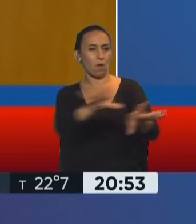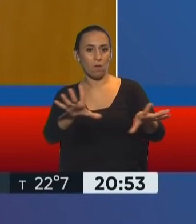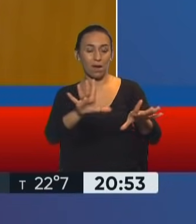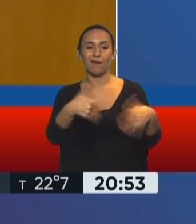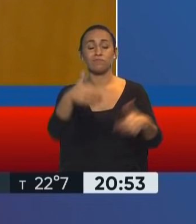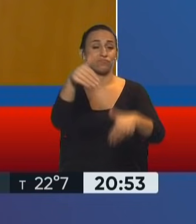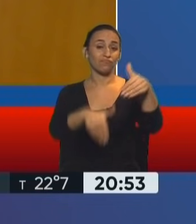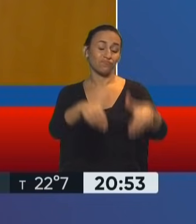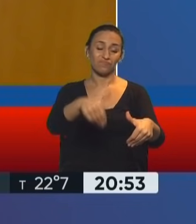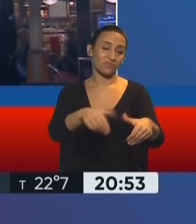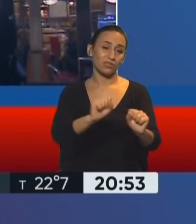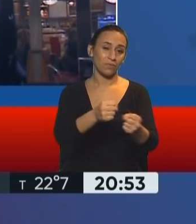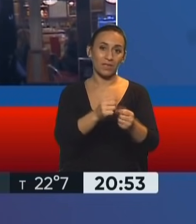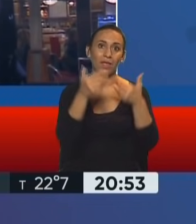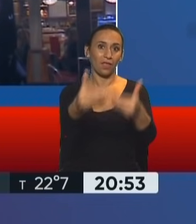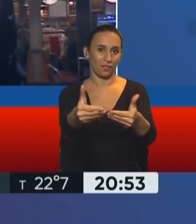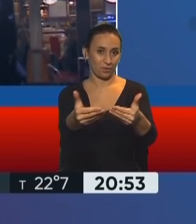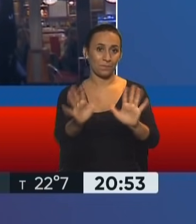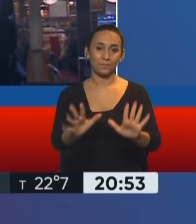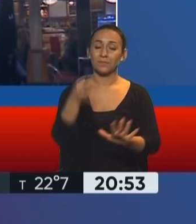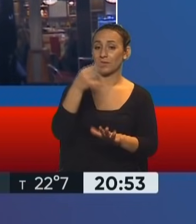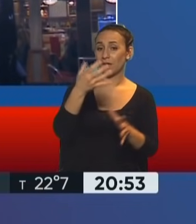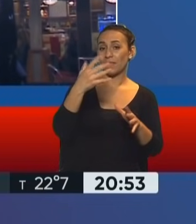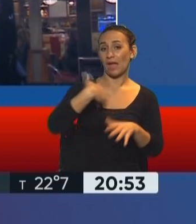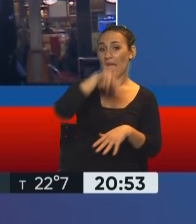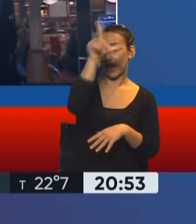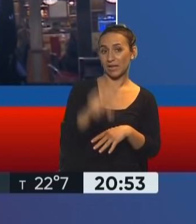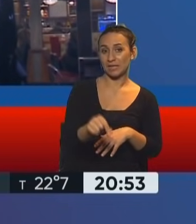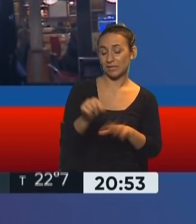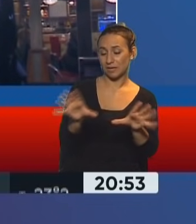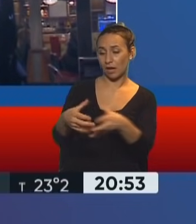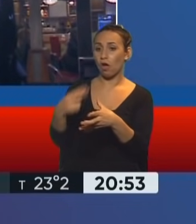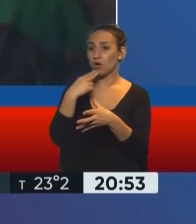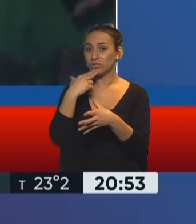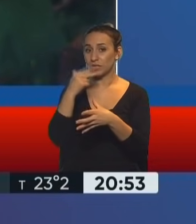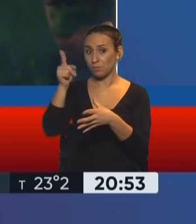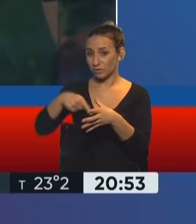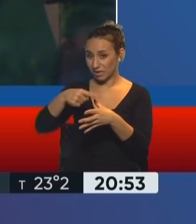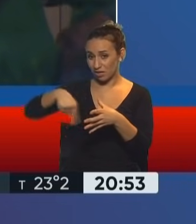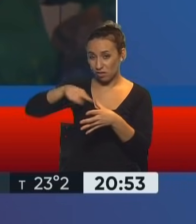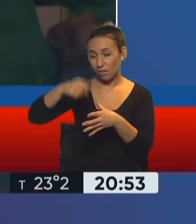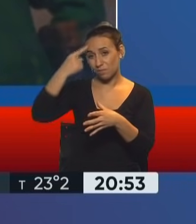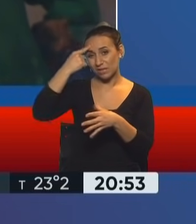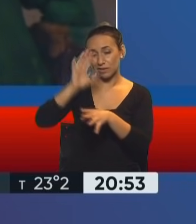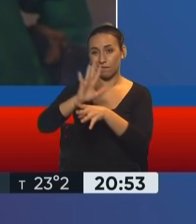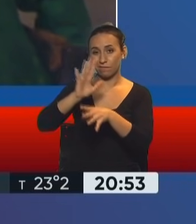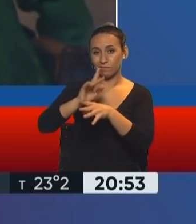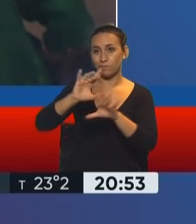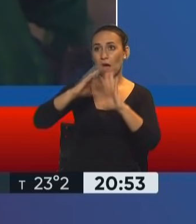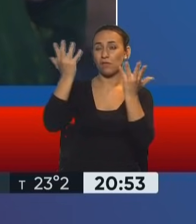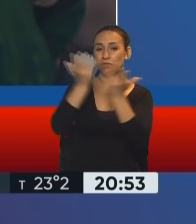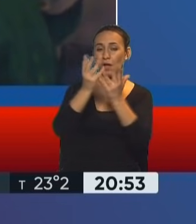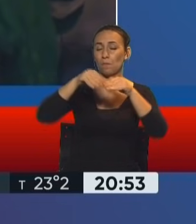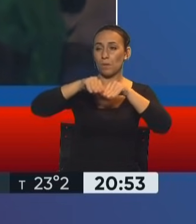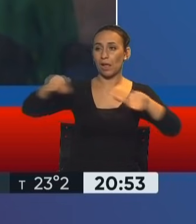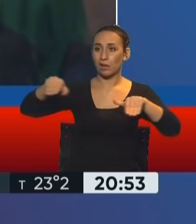que el 11% de la población argentina cree que la Tierra es plana. Bueno, yo le doy una vueltita